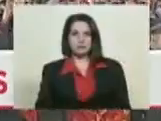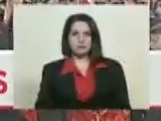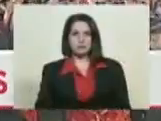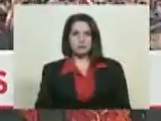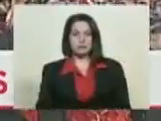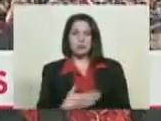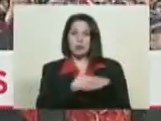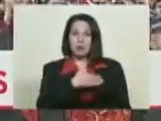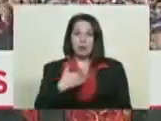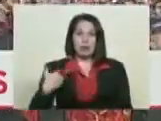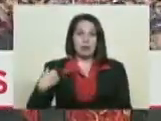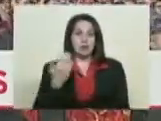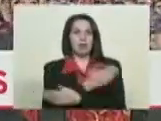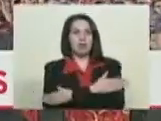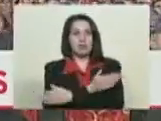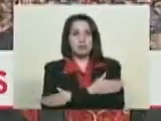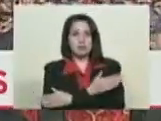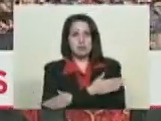Quiero felicitar